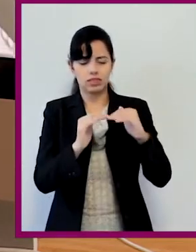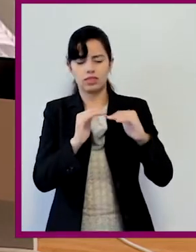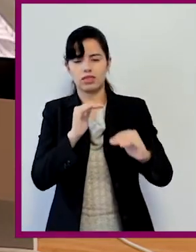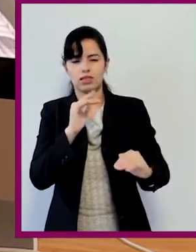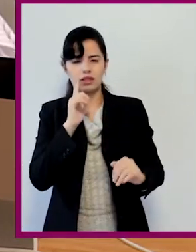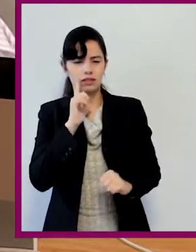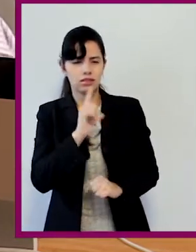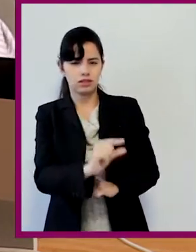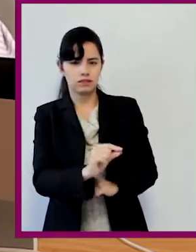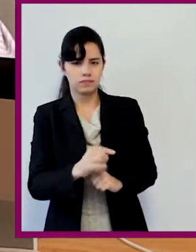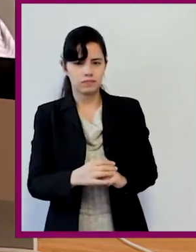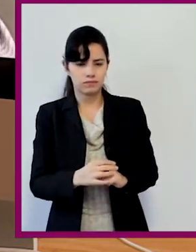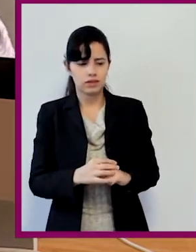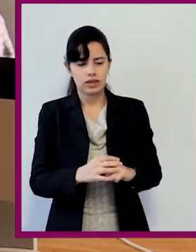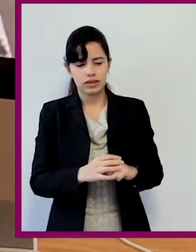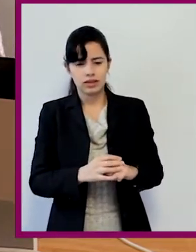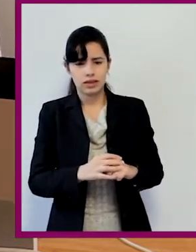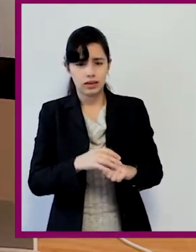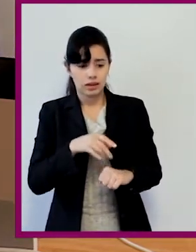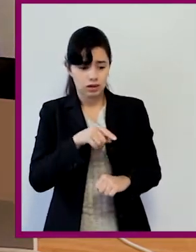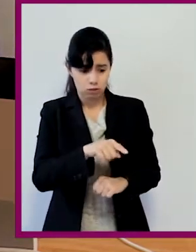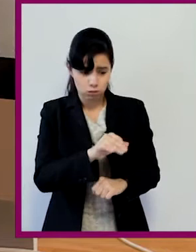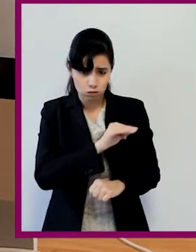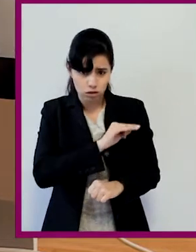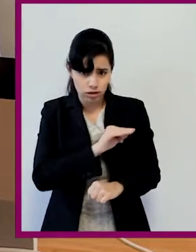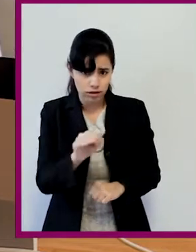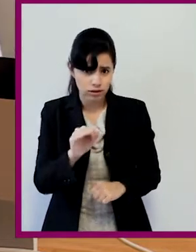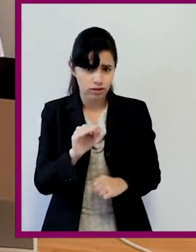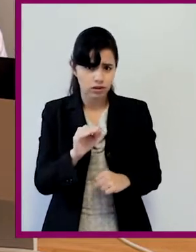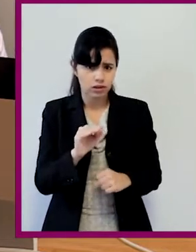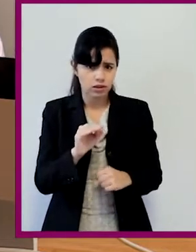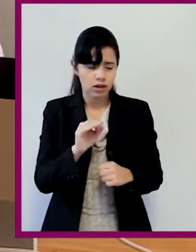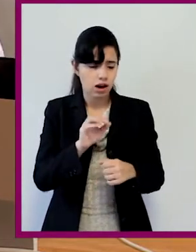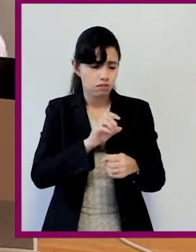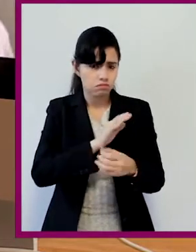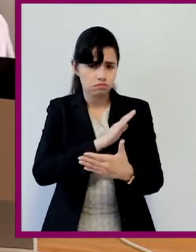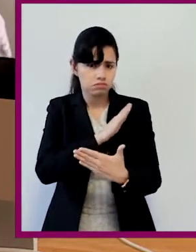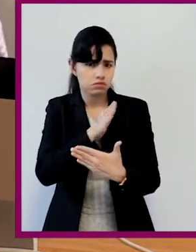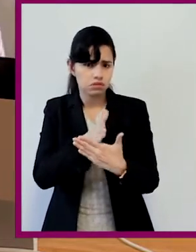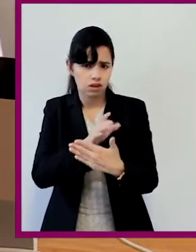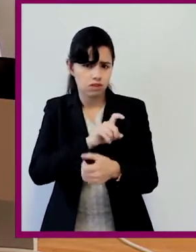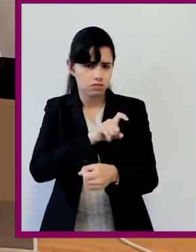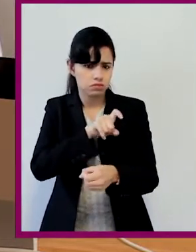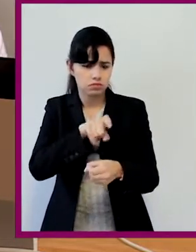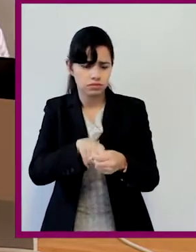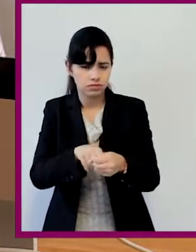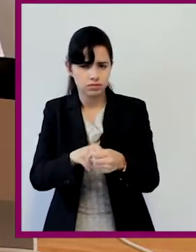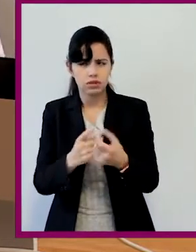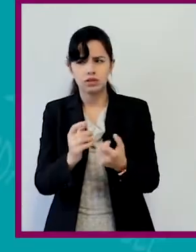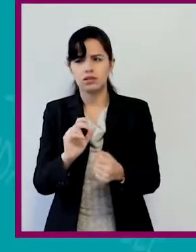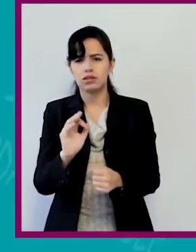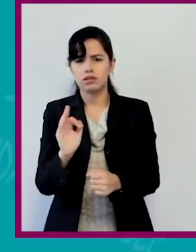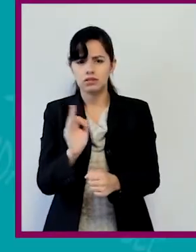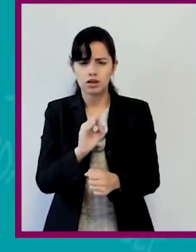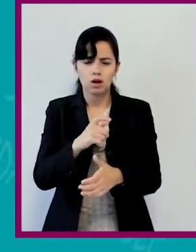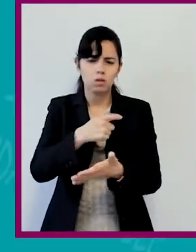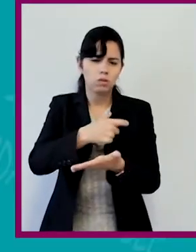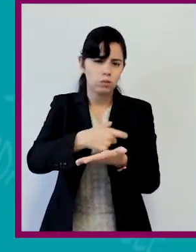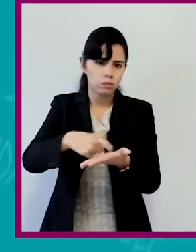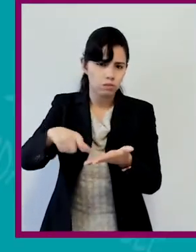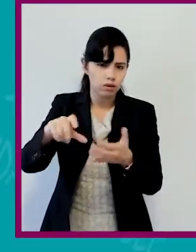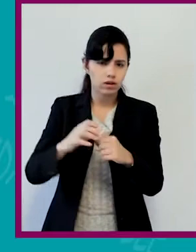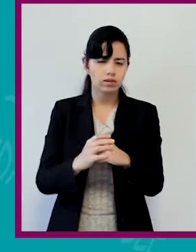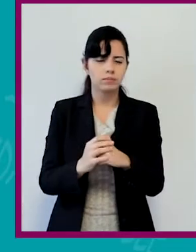quitarle la posibilidad de acceder a bienes, servicios,